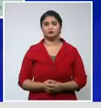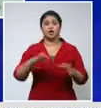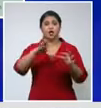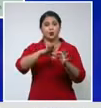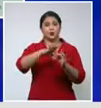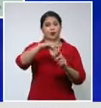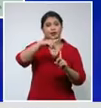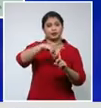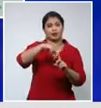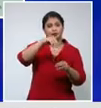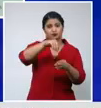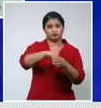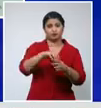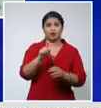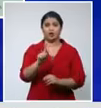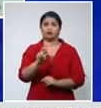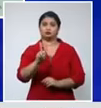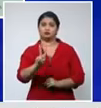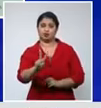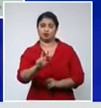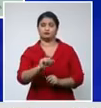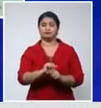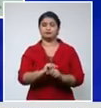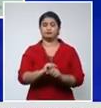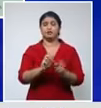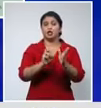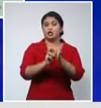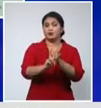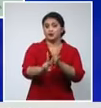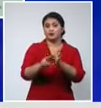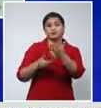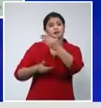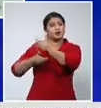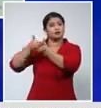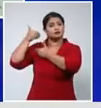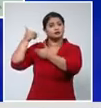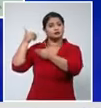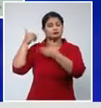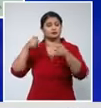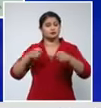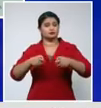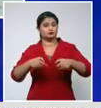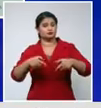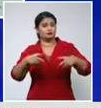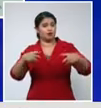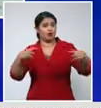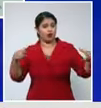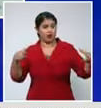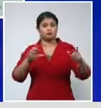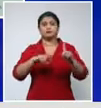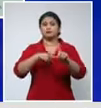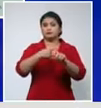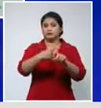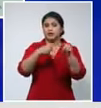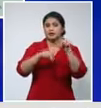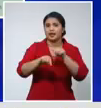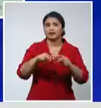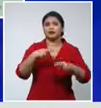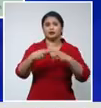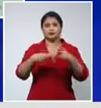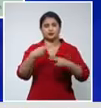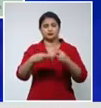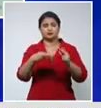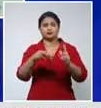ayer, provincia que tuvo una transmisión muy elevada, que se adoptaron un grupo de medidas,